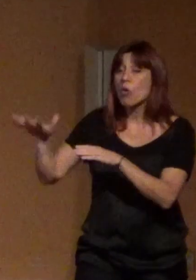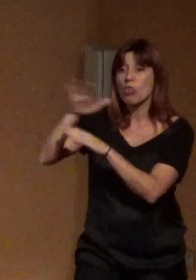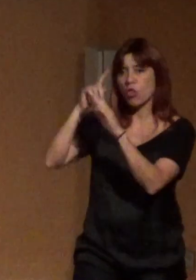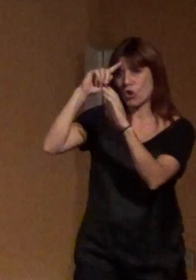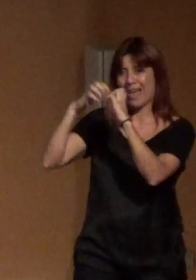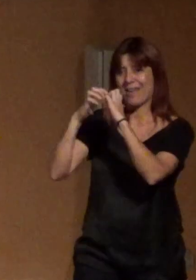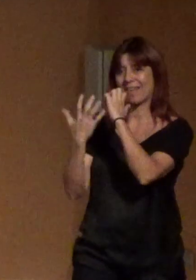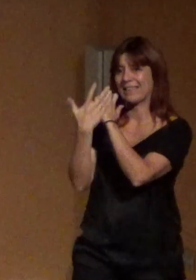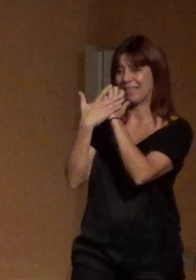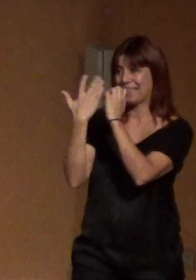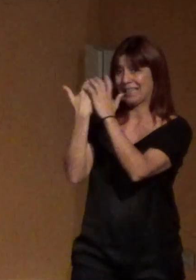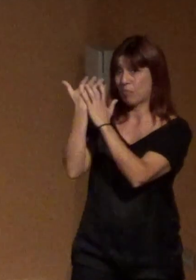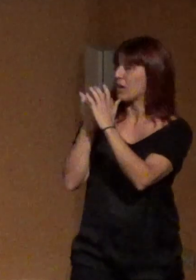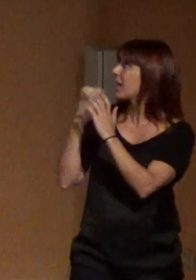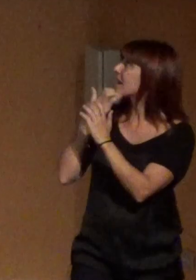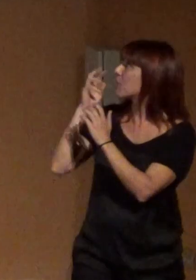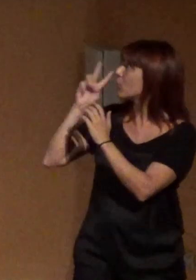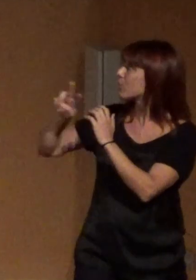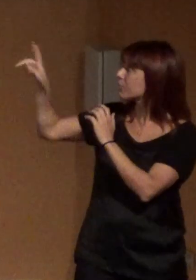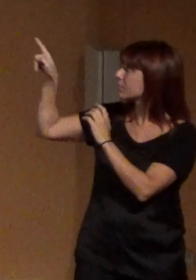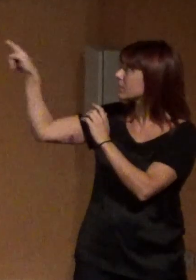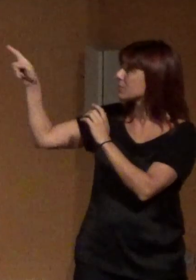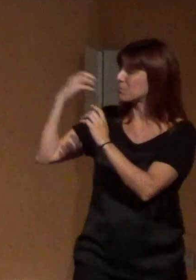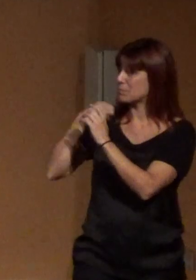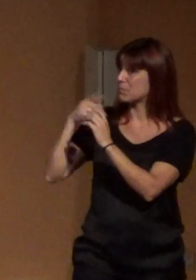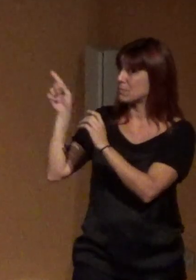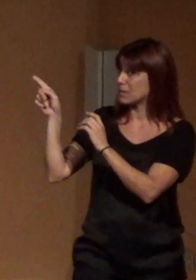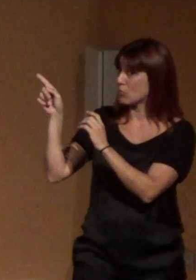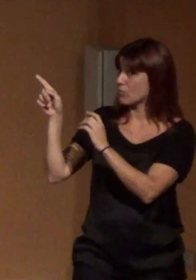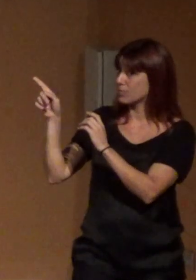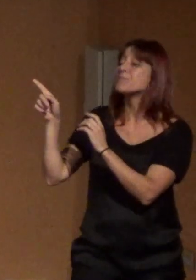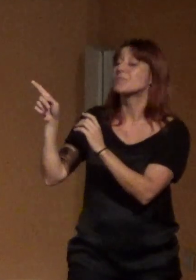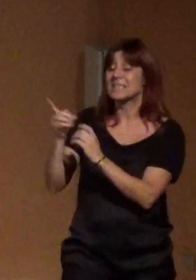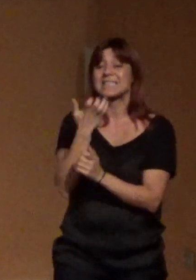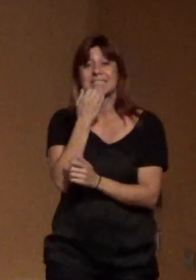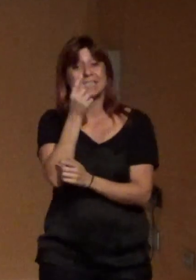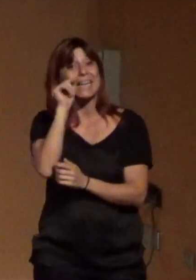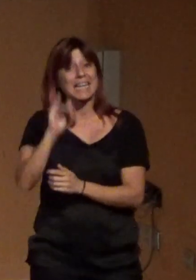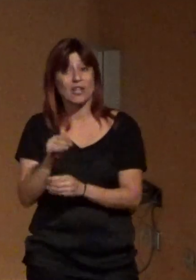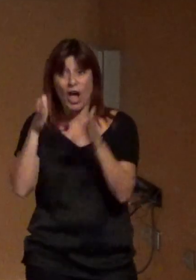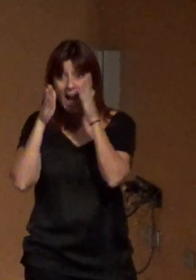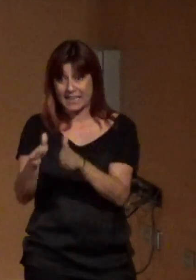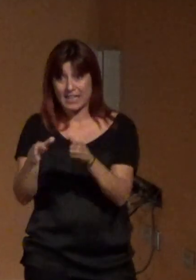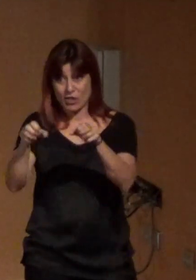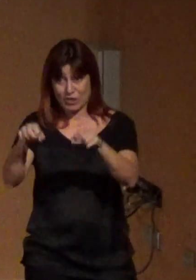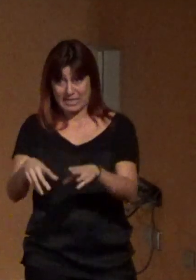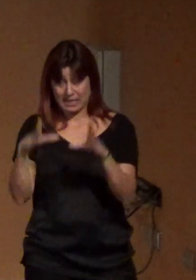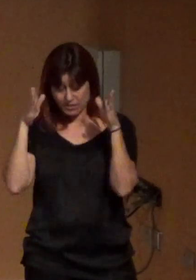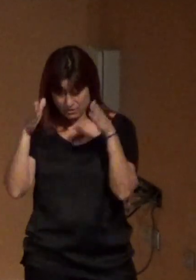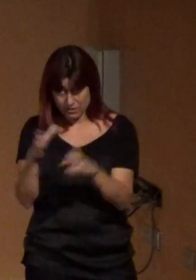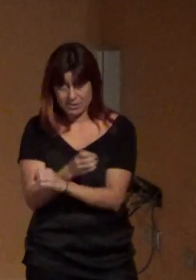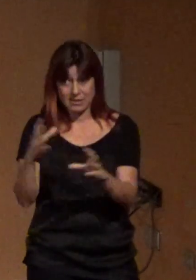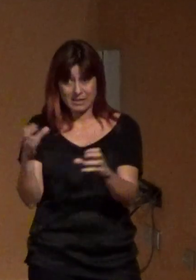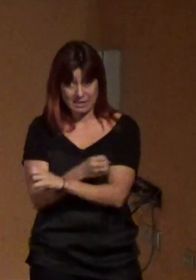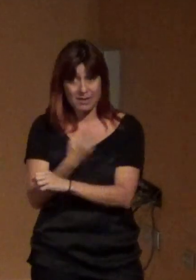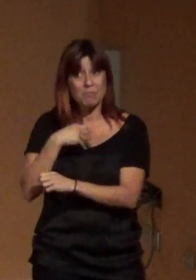que aparece aquí, en el área parietal izquierda, perdón. En el niño inatento aparece una respuesta a los 100 milisegundos. Eso de que el niño TDAH es